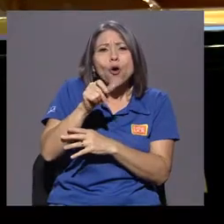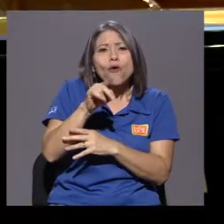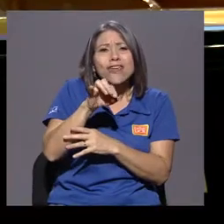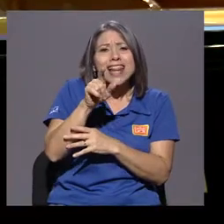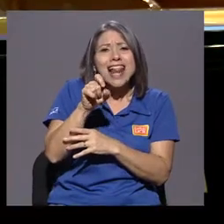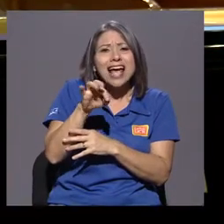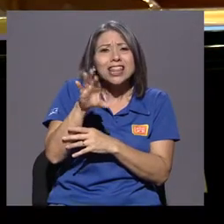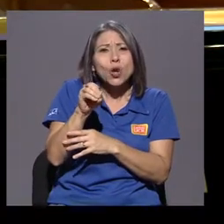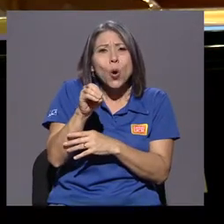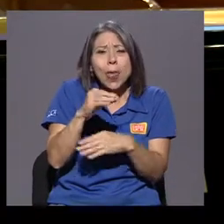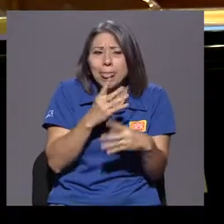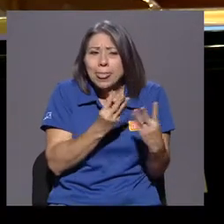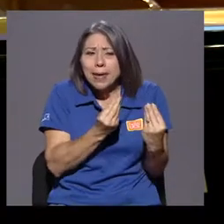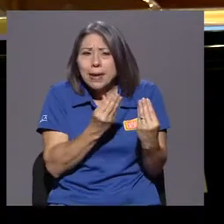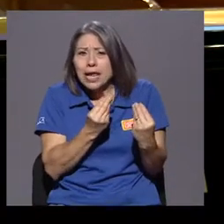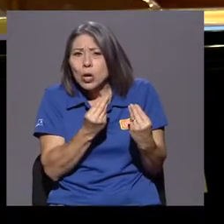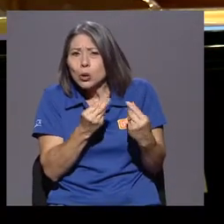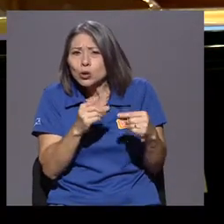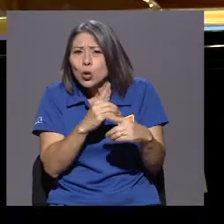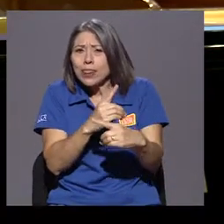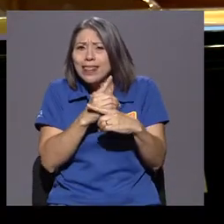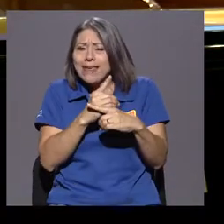excesivamente defensivo